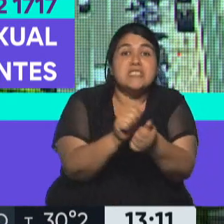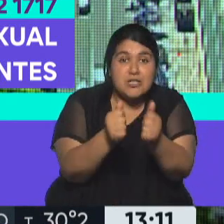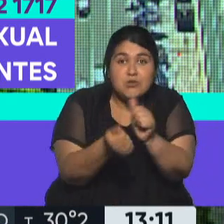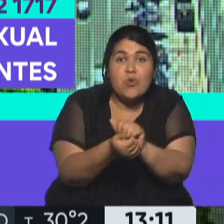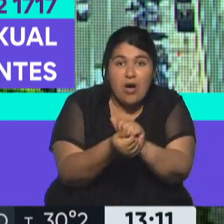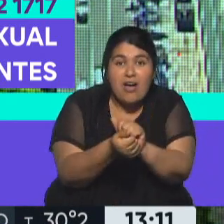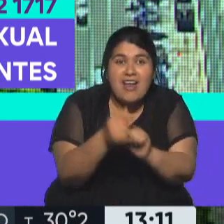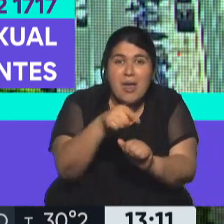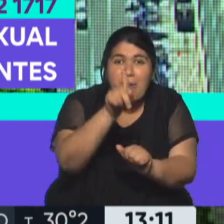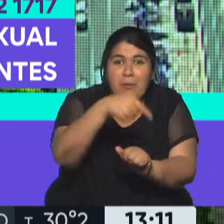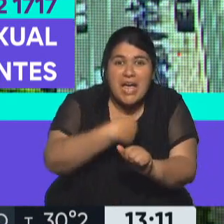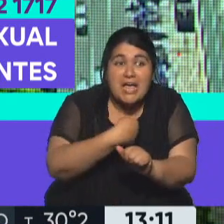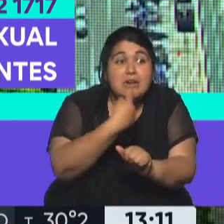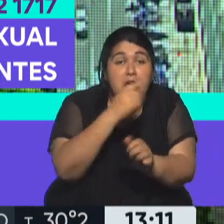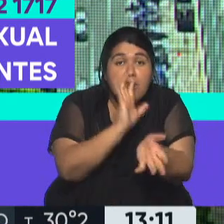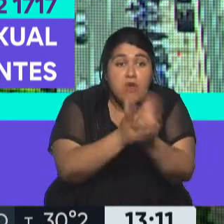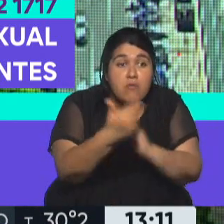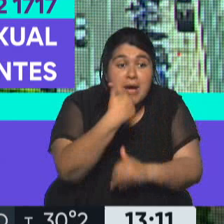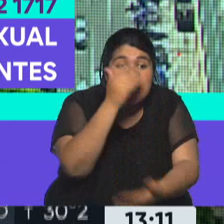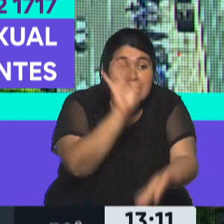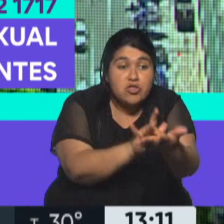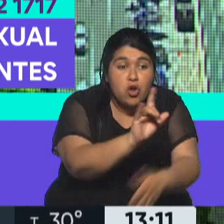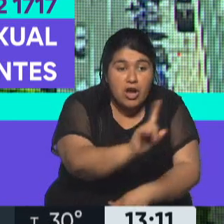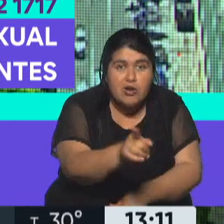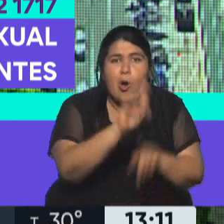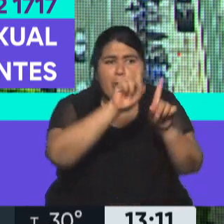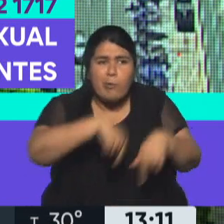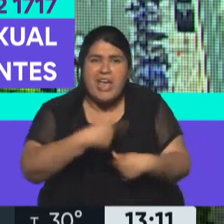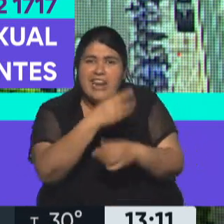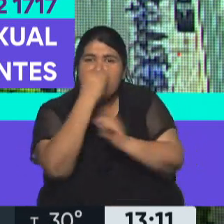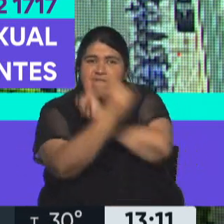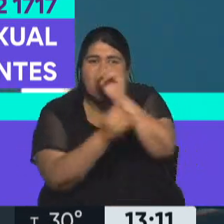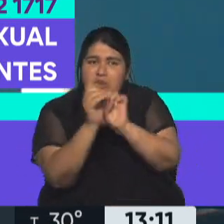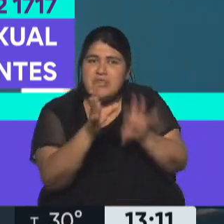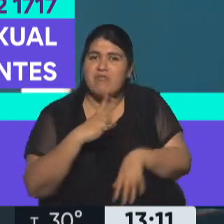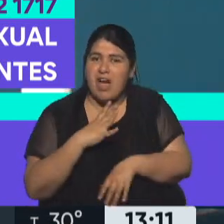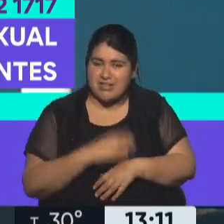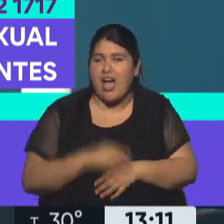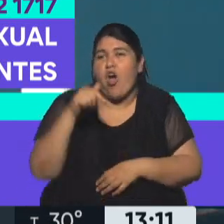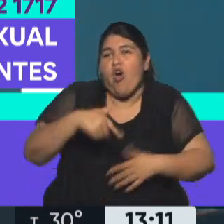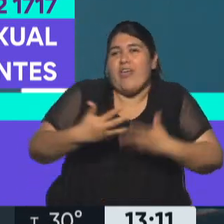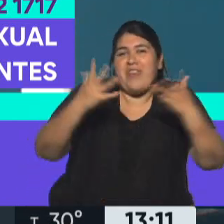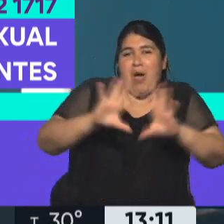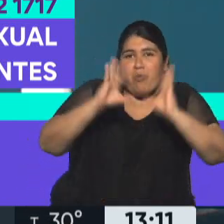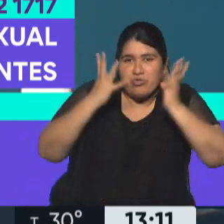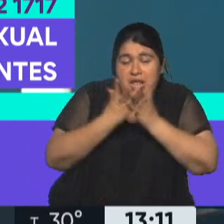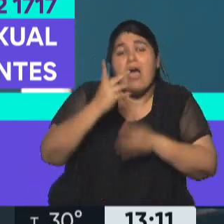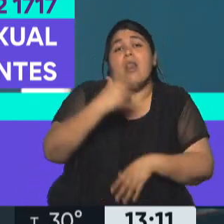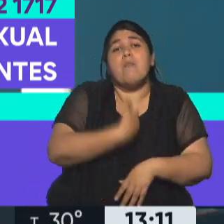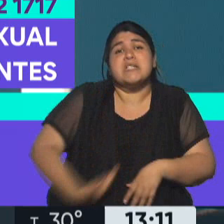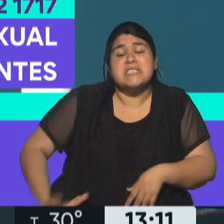metan. Justamente eso, que con tu hija no se metan. Exacto. Para eso es la educación sexual. Hoy es el Día Mundial, Leila. El presidente Alberto